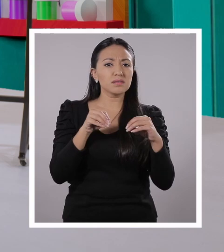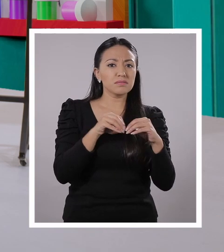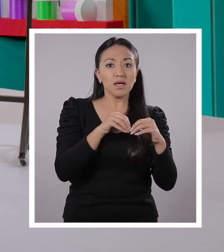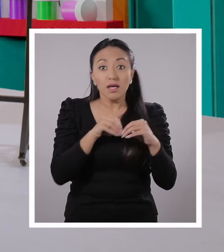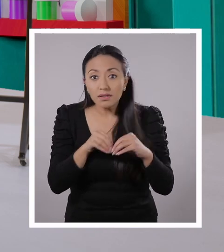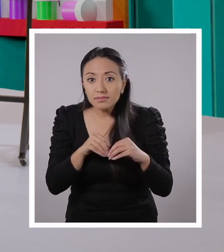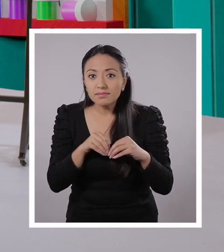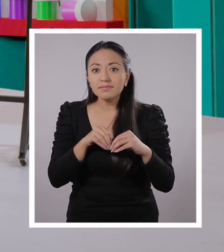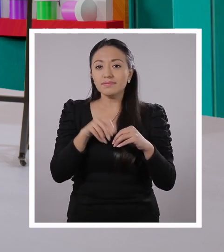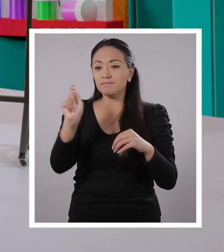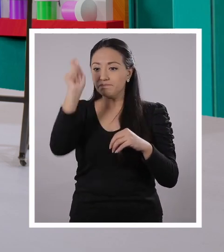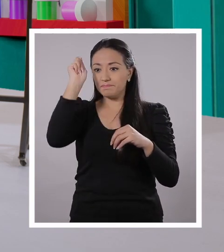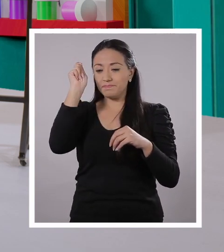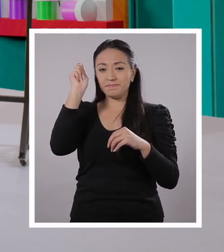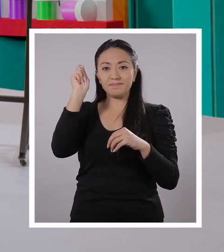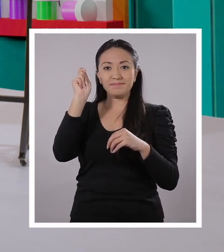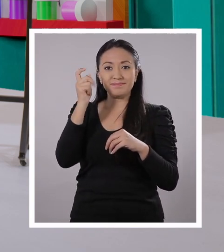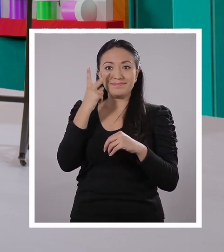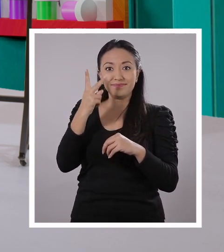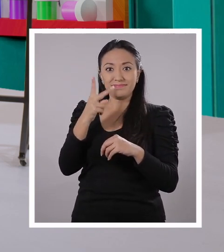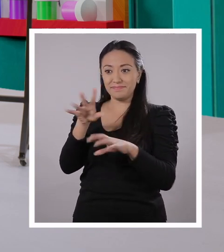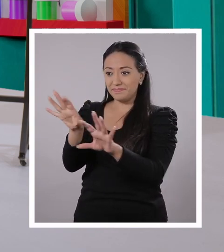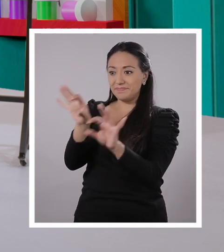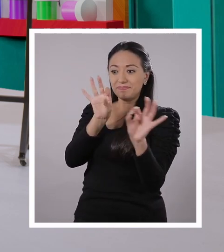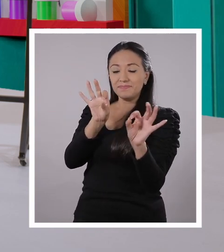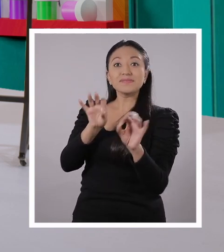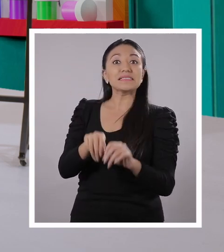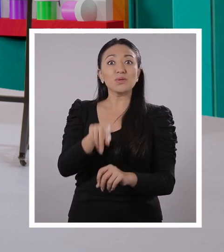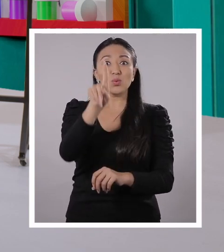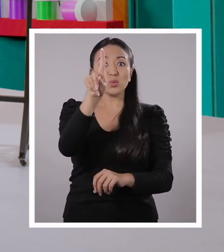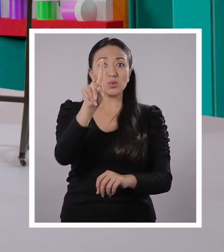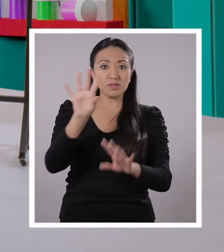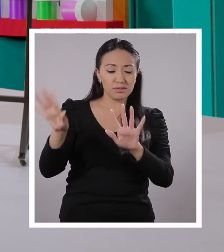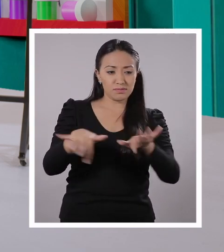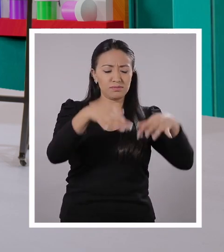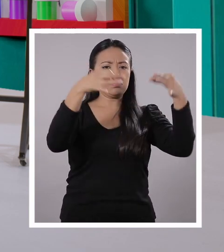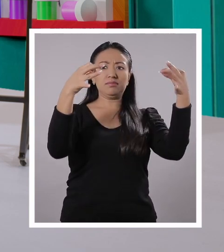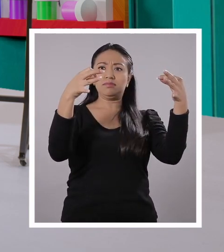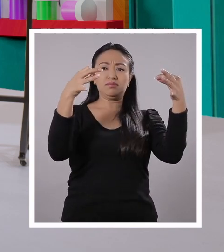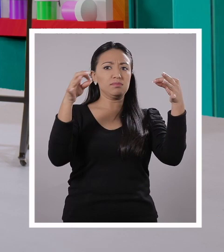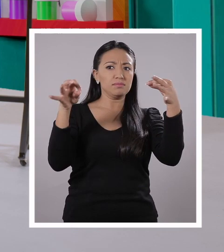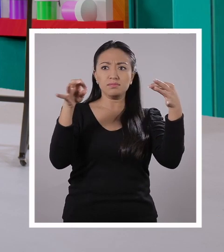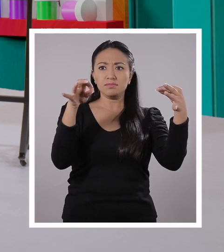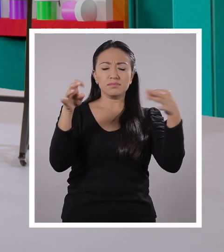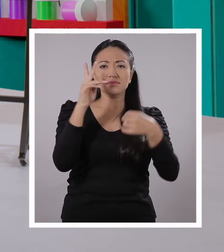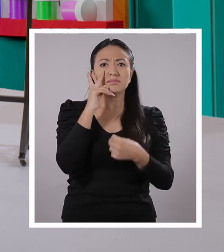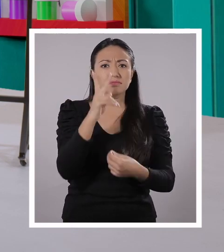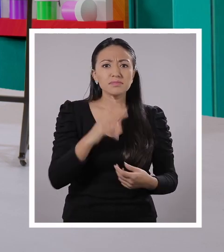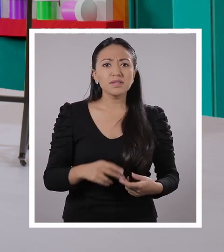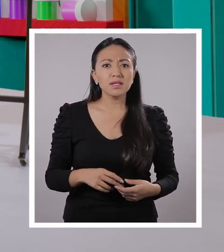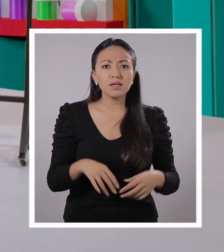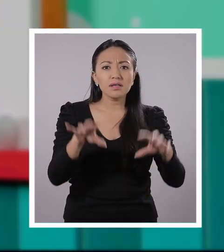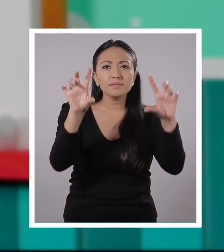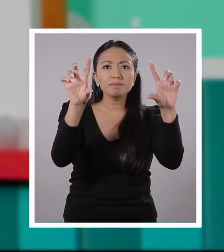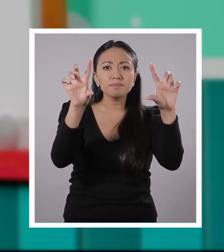¿Dónde hay más? ¡Uy! ¡Pling! ¡Wow! ¡Encontré una!